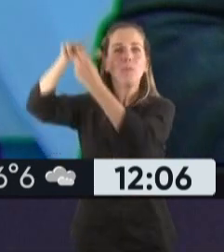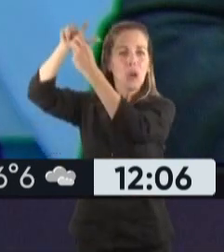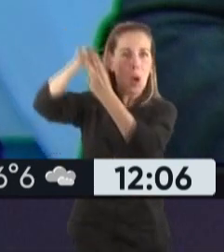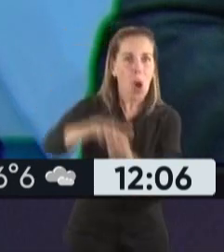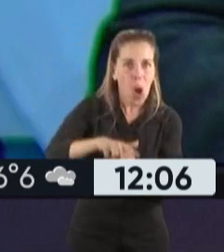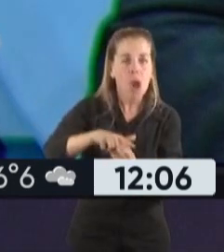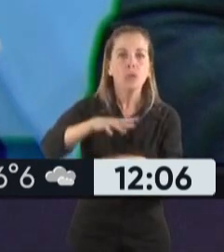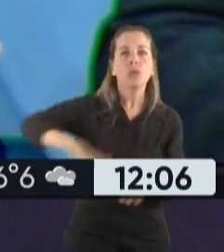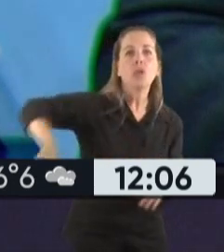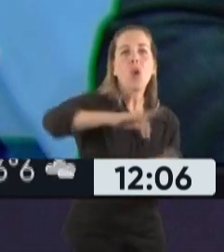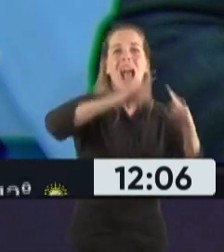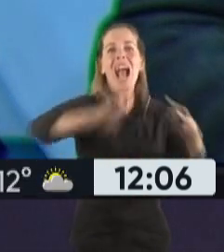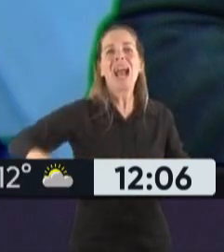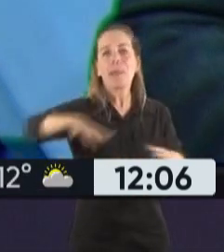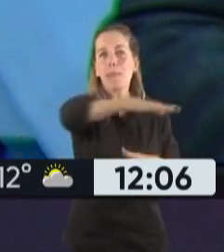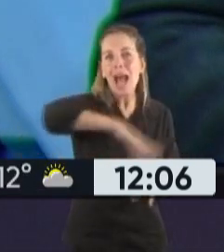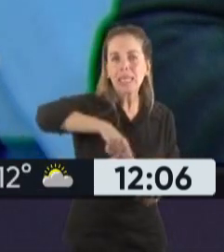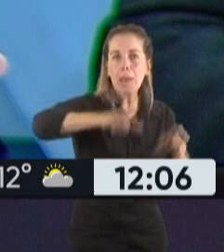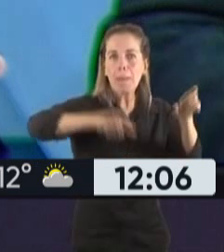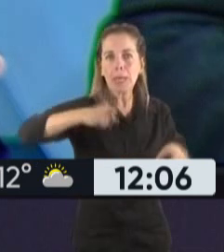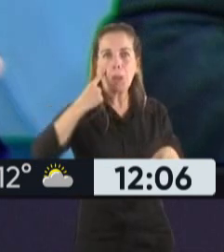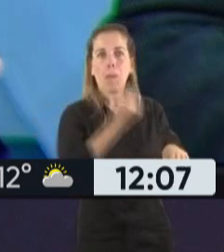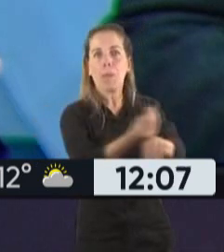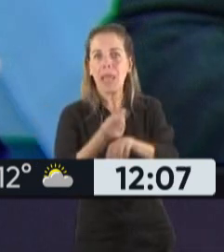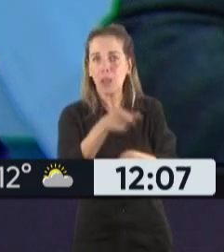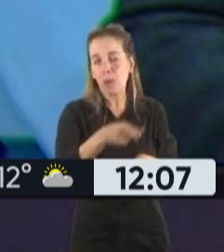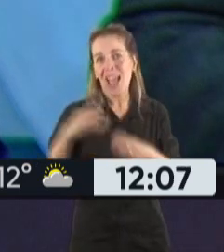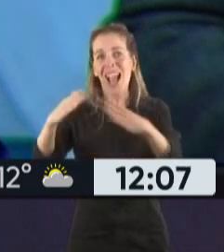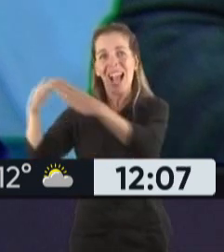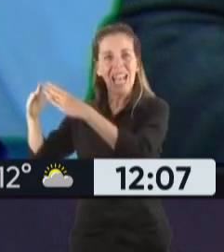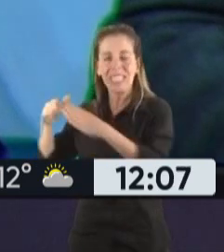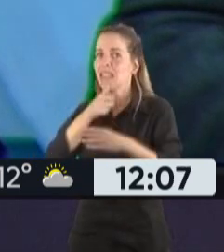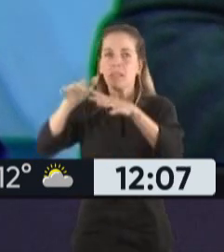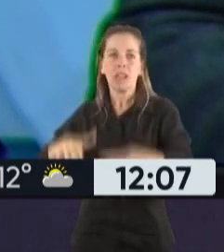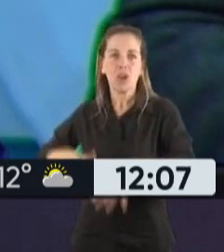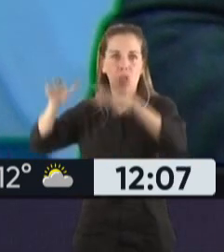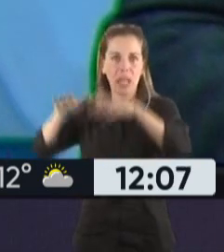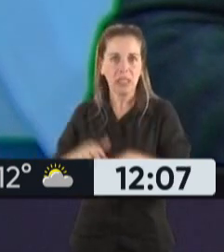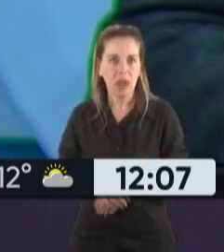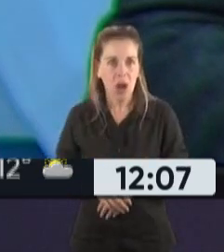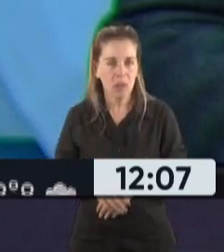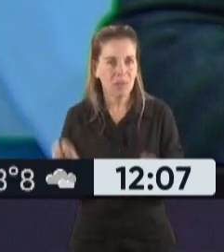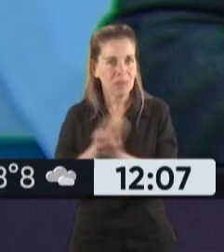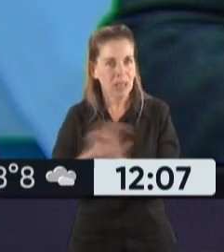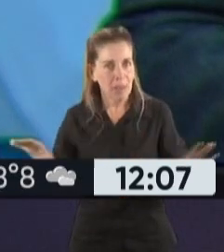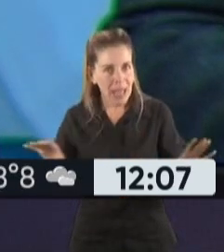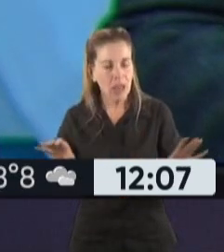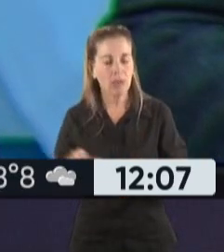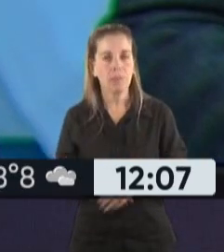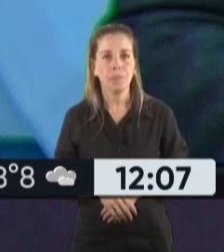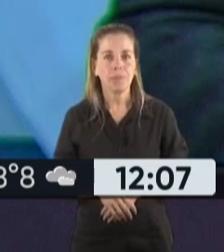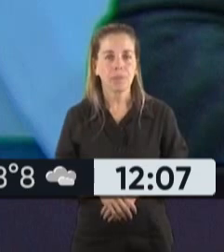lleno de carpas donde había gente viviendo porque había perdido sus hogares. O sea, las consecuencias son